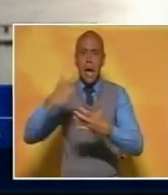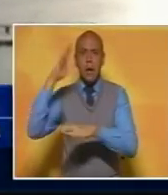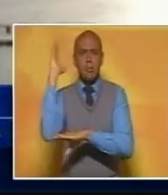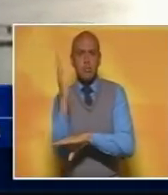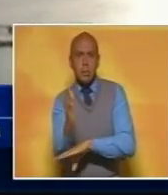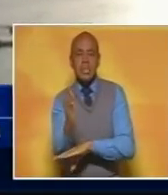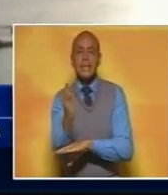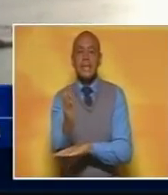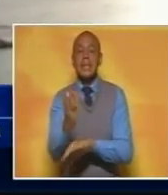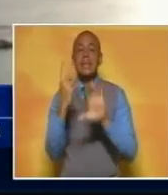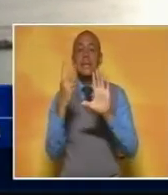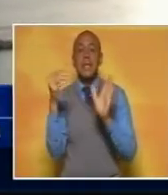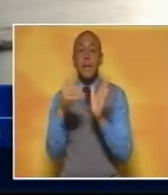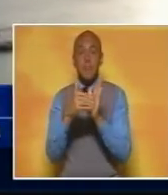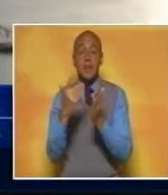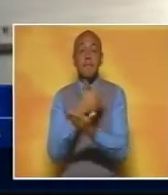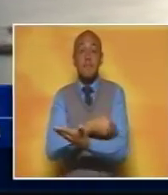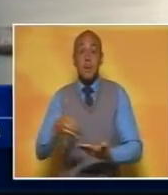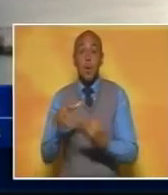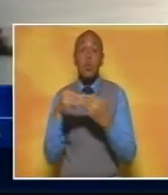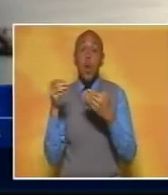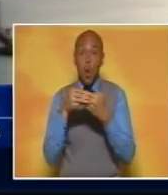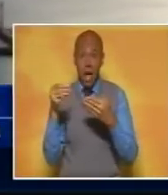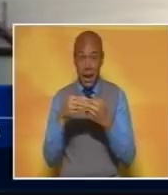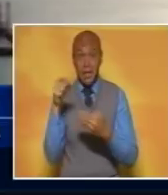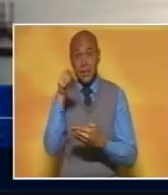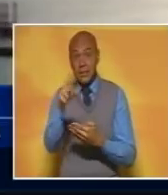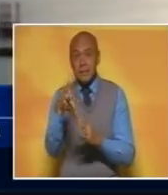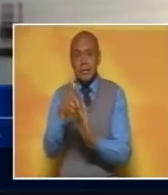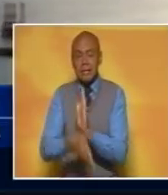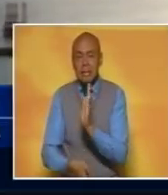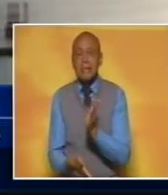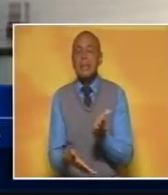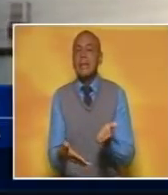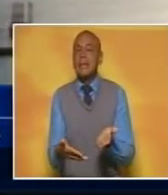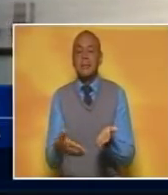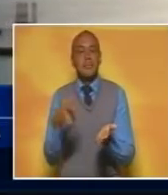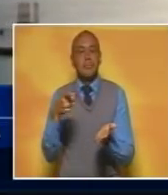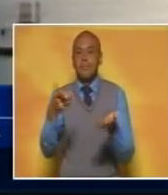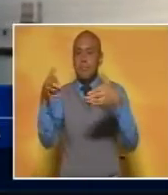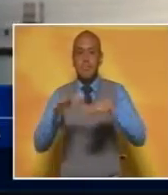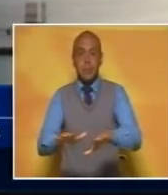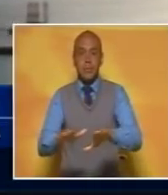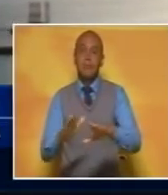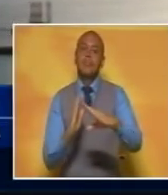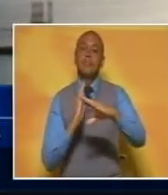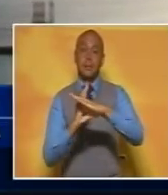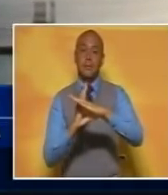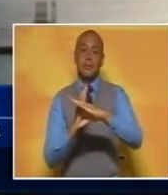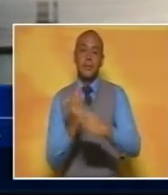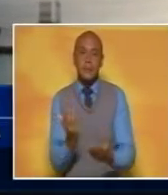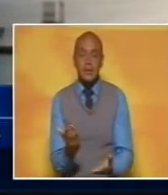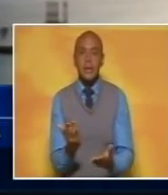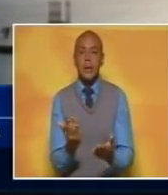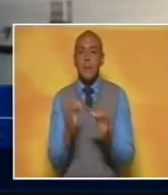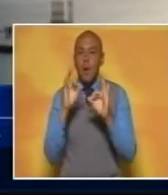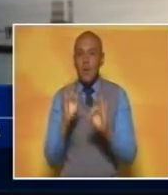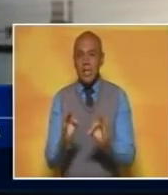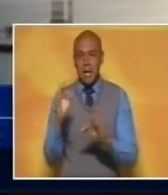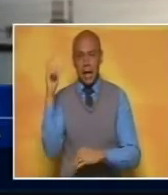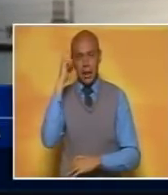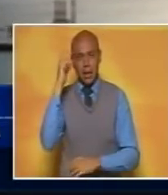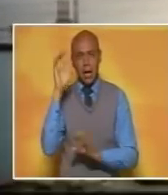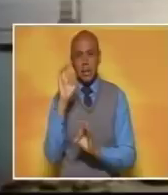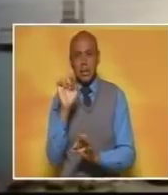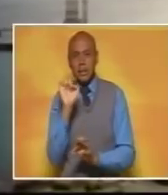7.000 millones de dólares en activos de esa compañía venezolana se encuentran congelados. Sin embargo, aún no tienen una fecha exacta del